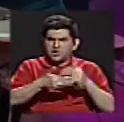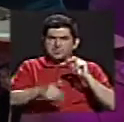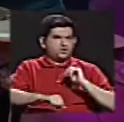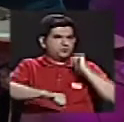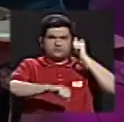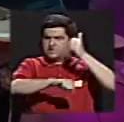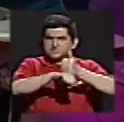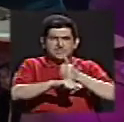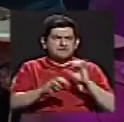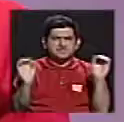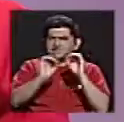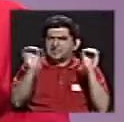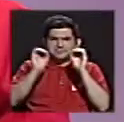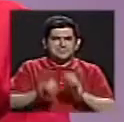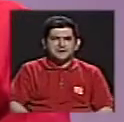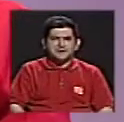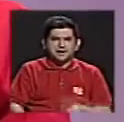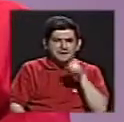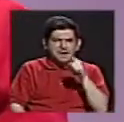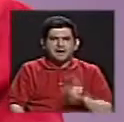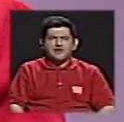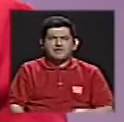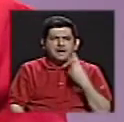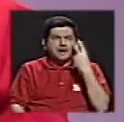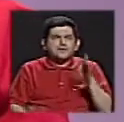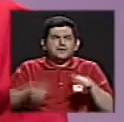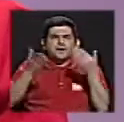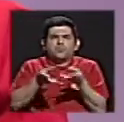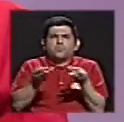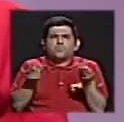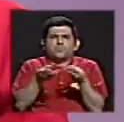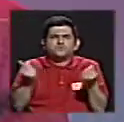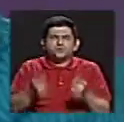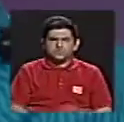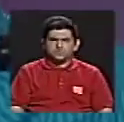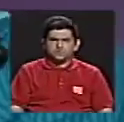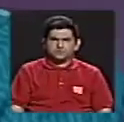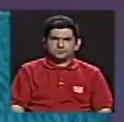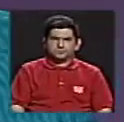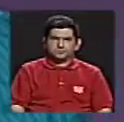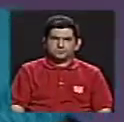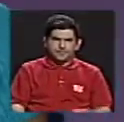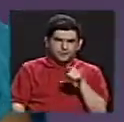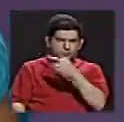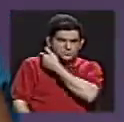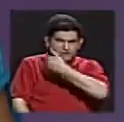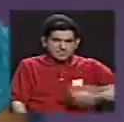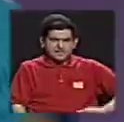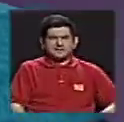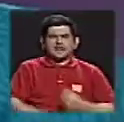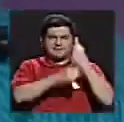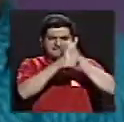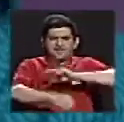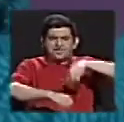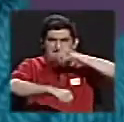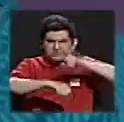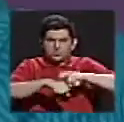haya presenciado y no haya buscado la forma incluso de ver de qué manera se les ayudaba? Usted es la presidenta de la Federación Nacional